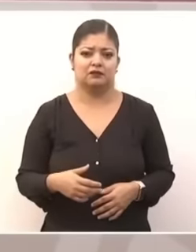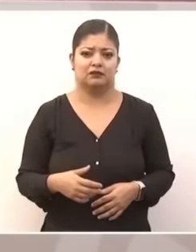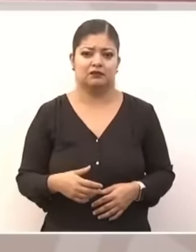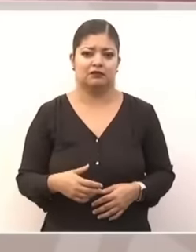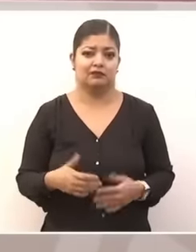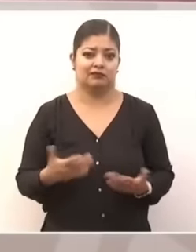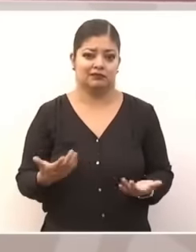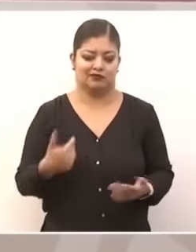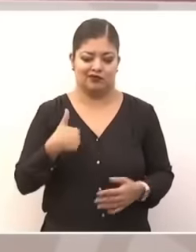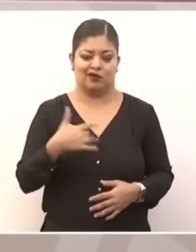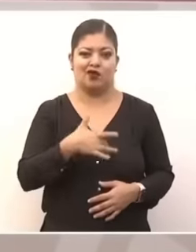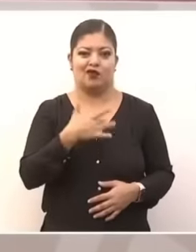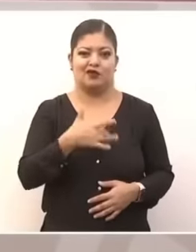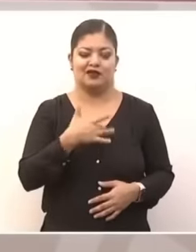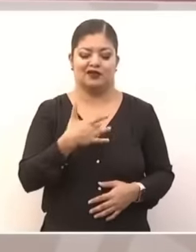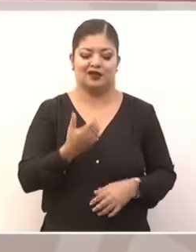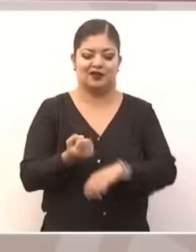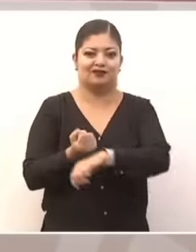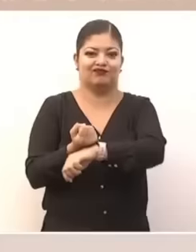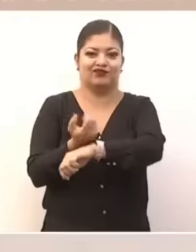yo me siento muy conmovida.